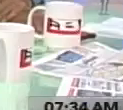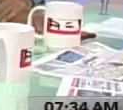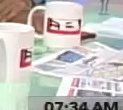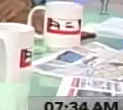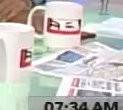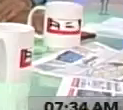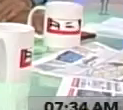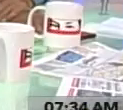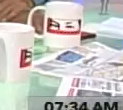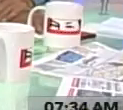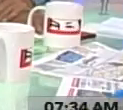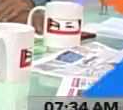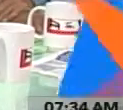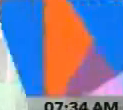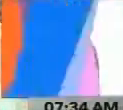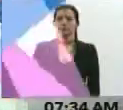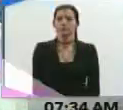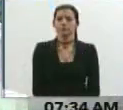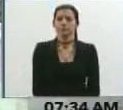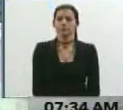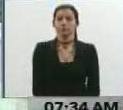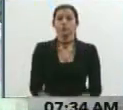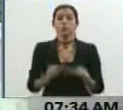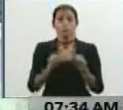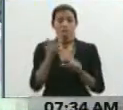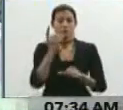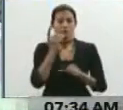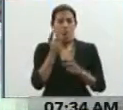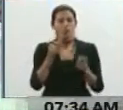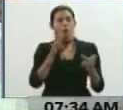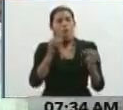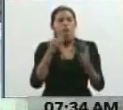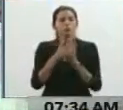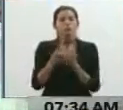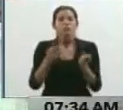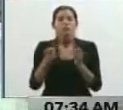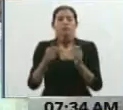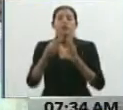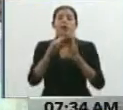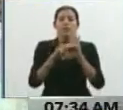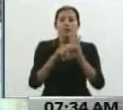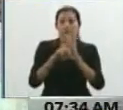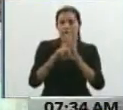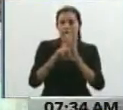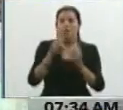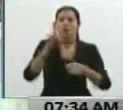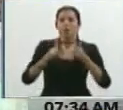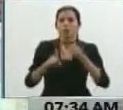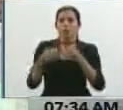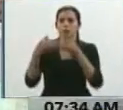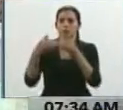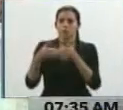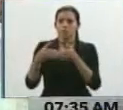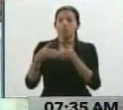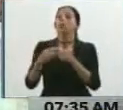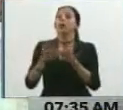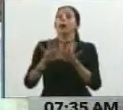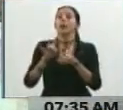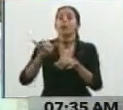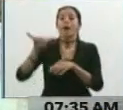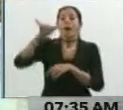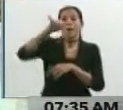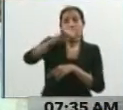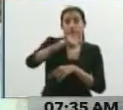y seguimos en este desayuno barre conversando sobre toda la regulación y la legalidad que tienen algunas naves aeroespaciales en